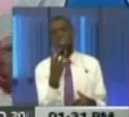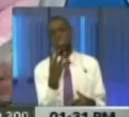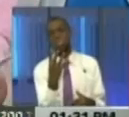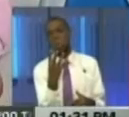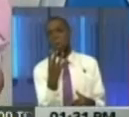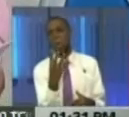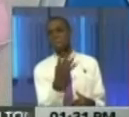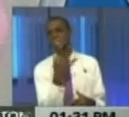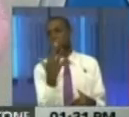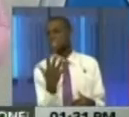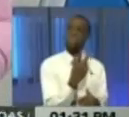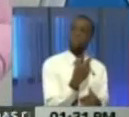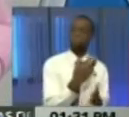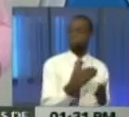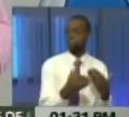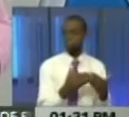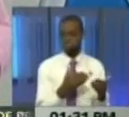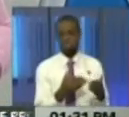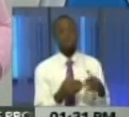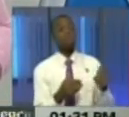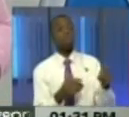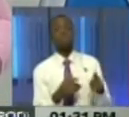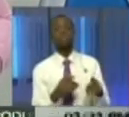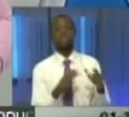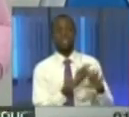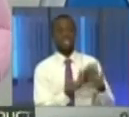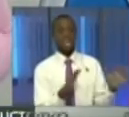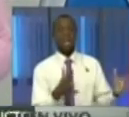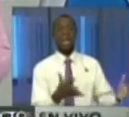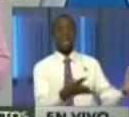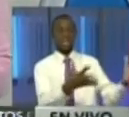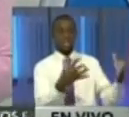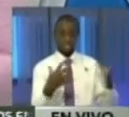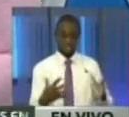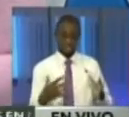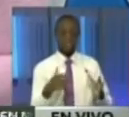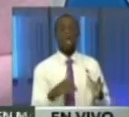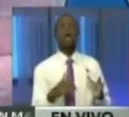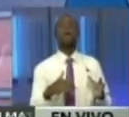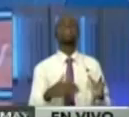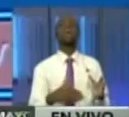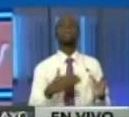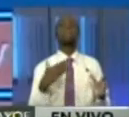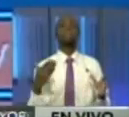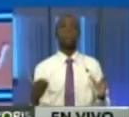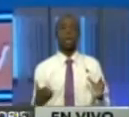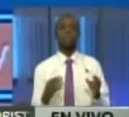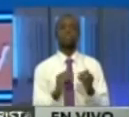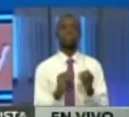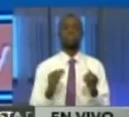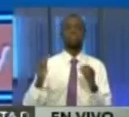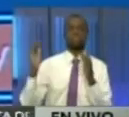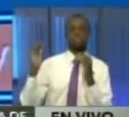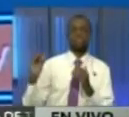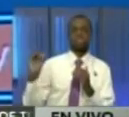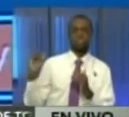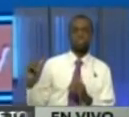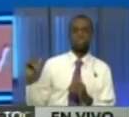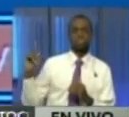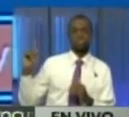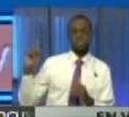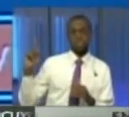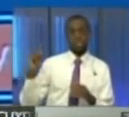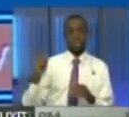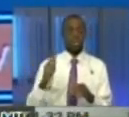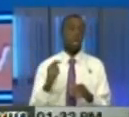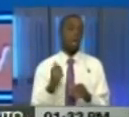entregan el 5, será que entregan el 2, entonces se hace ya la entrega, allí se empiezan a desprender, porque eso es una actividad que